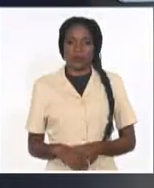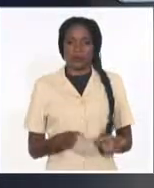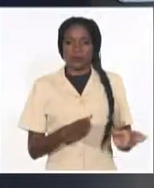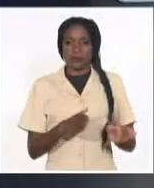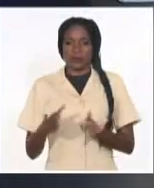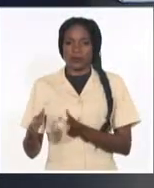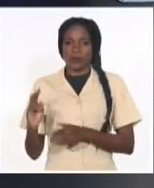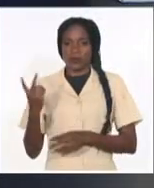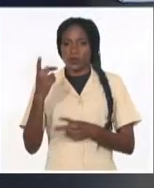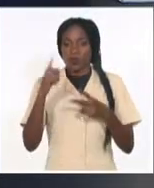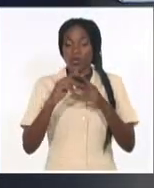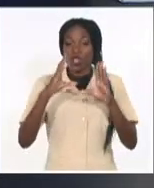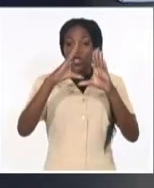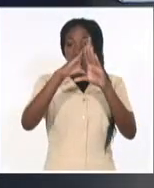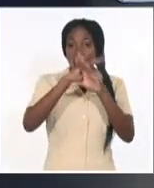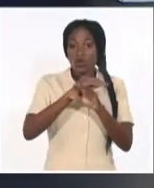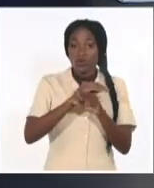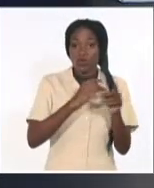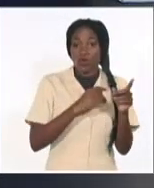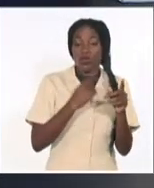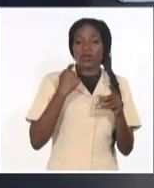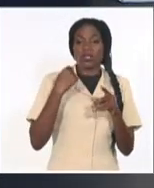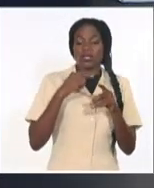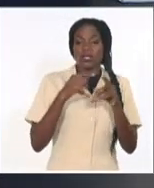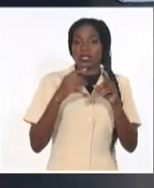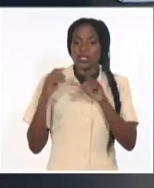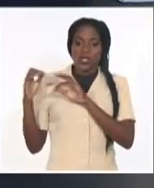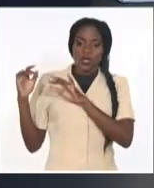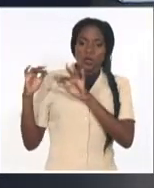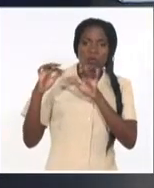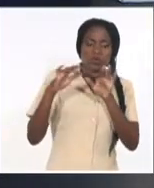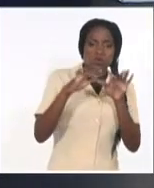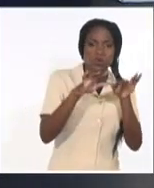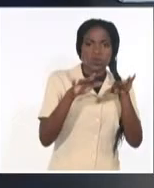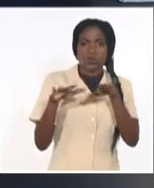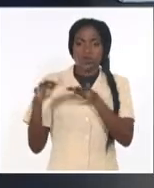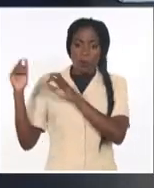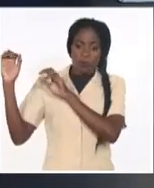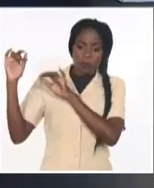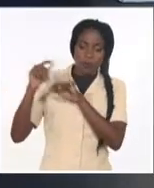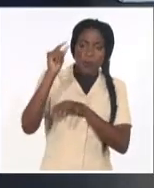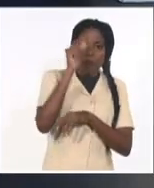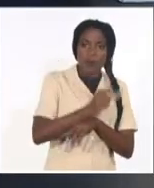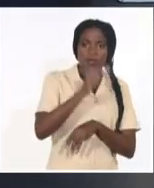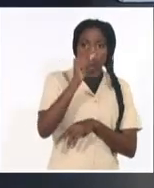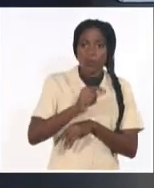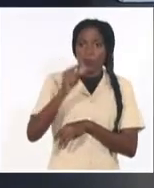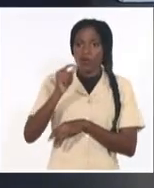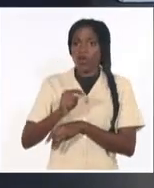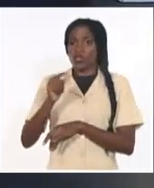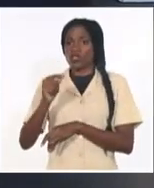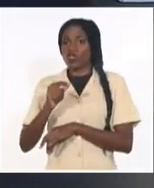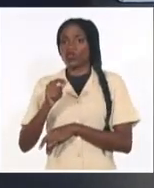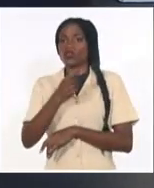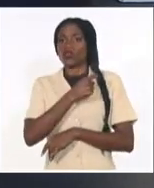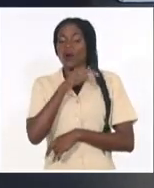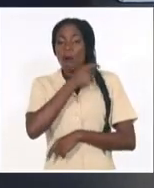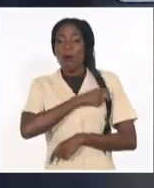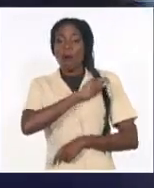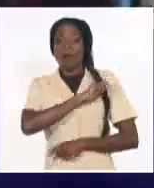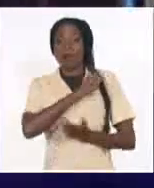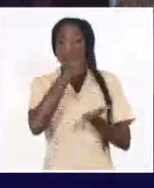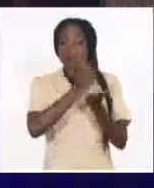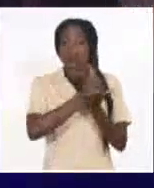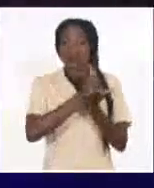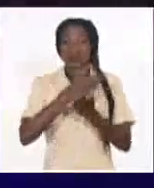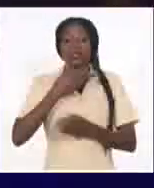Por segunda noche consecutiva ocurrieron disturbios en las proximidades de la sede oficial del gobernante Partido Socialista Obrero Español en Madrid. La